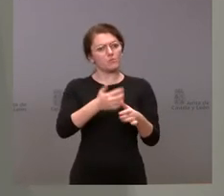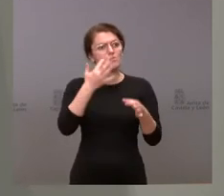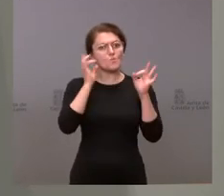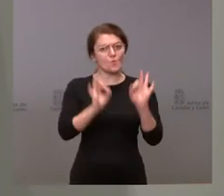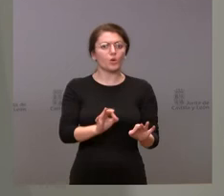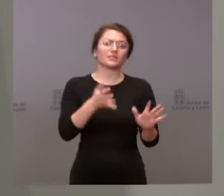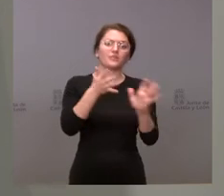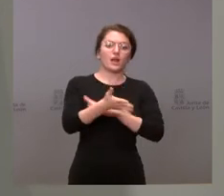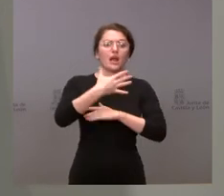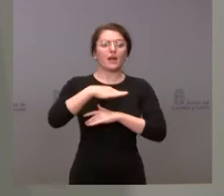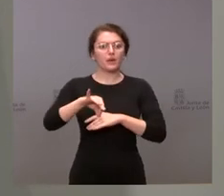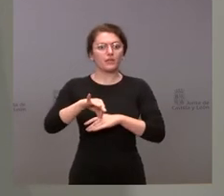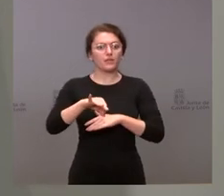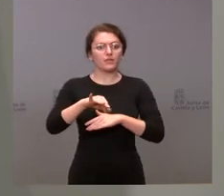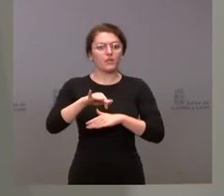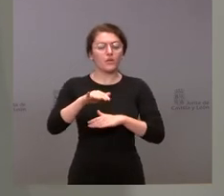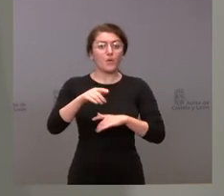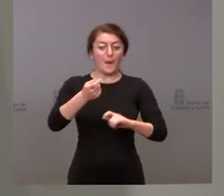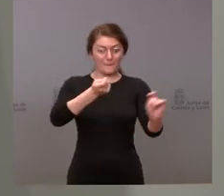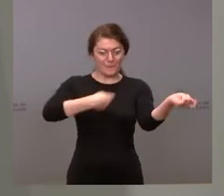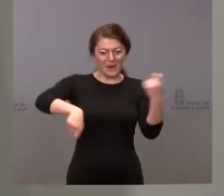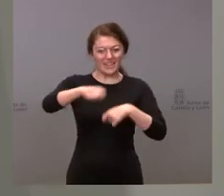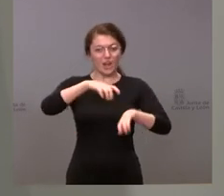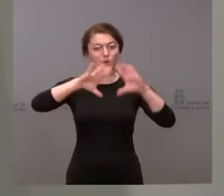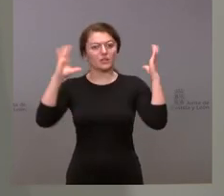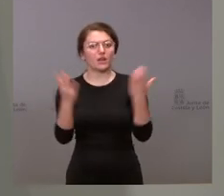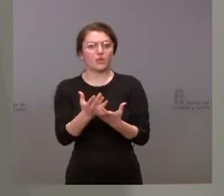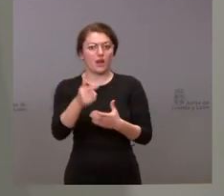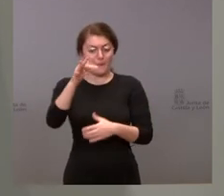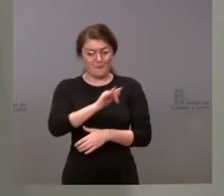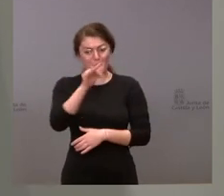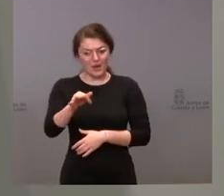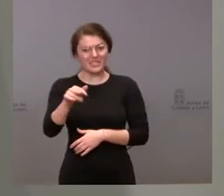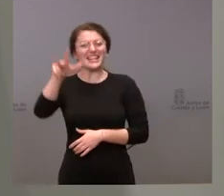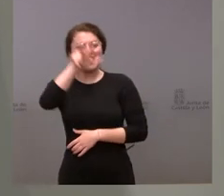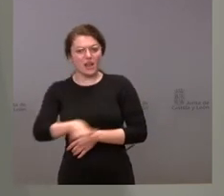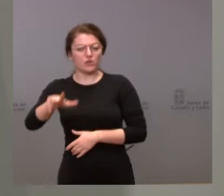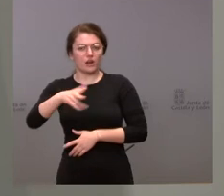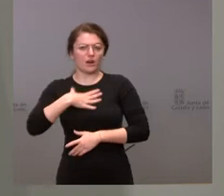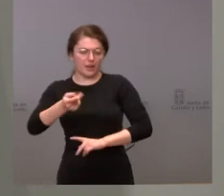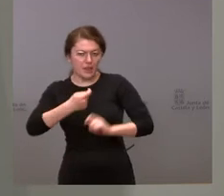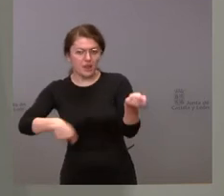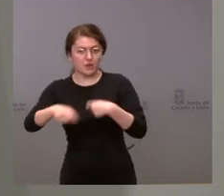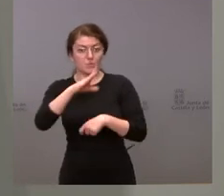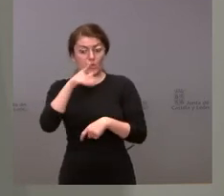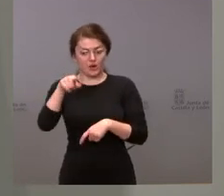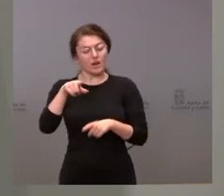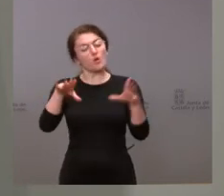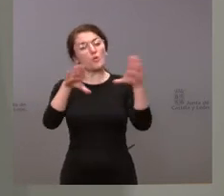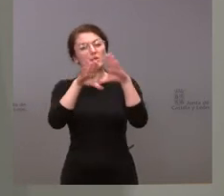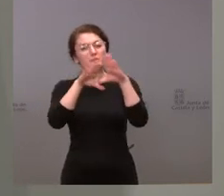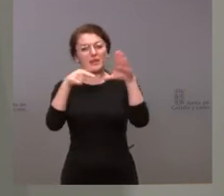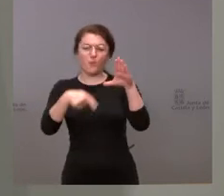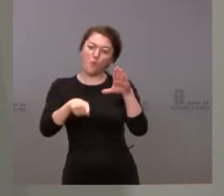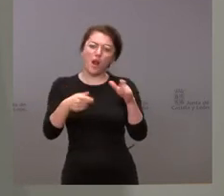internacionales cuanto más en los nacionales y también la cercanía a la comunidad de madrid se abre un mercado muy relevante para muchas empresas